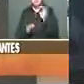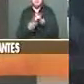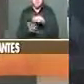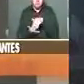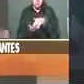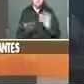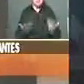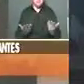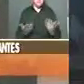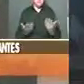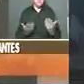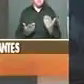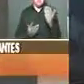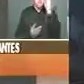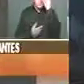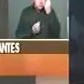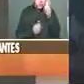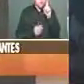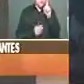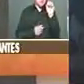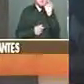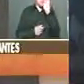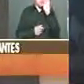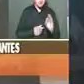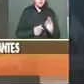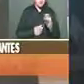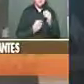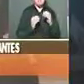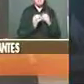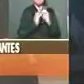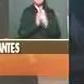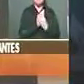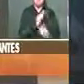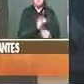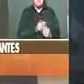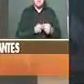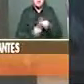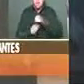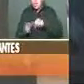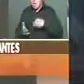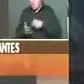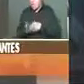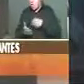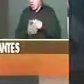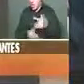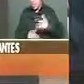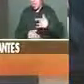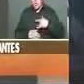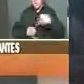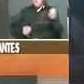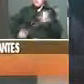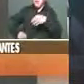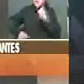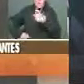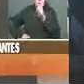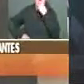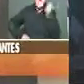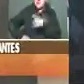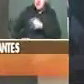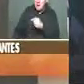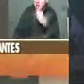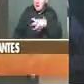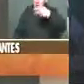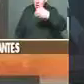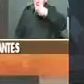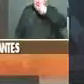quebrada, el país con esta devaluación estamos 60% más pobres, la inflación es evidente, todos los colombianos sienten que cuando van a hacer mercado los alimentos cada día son